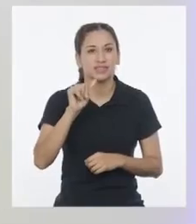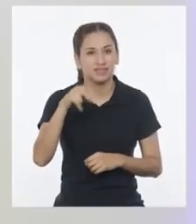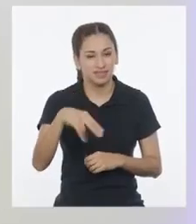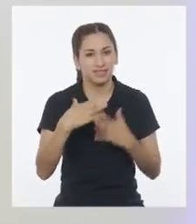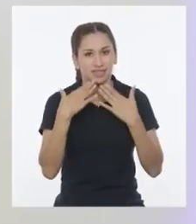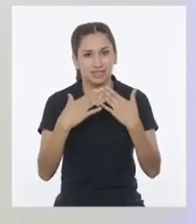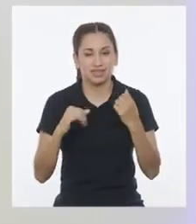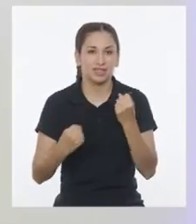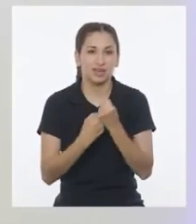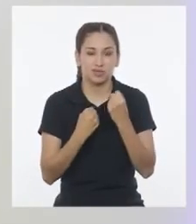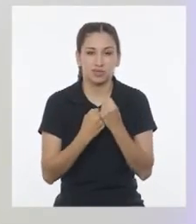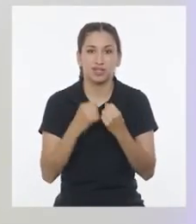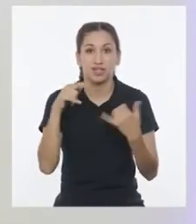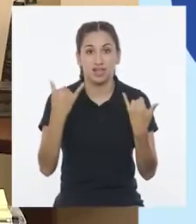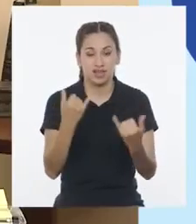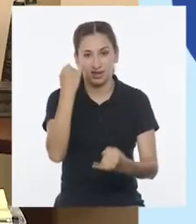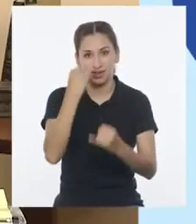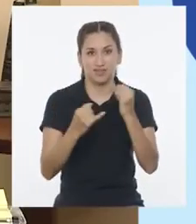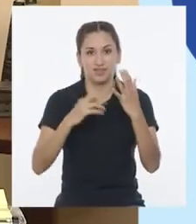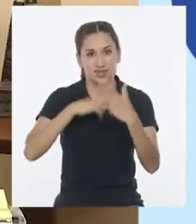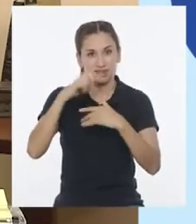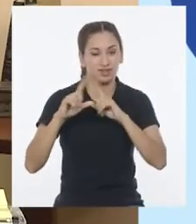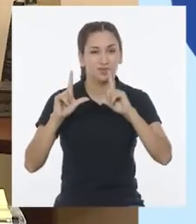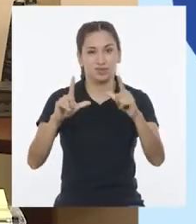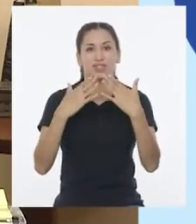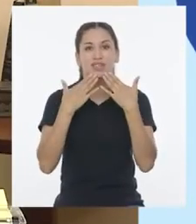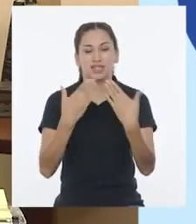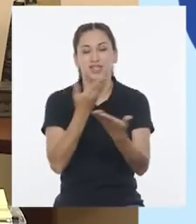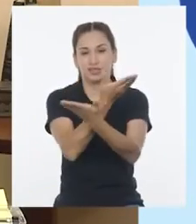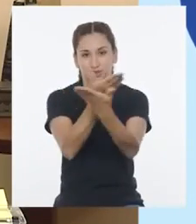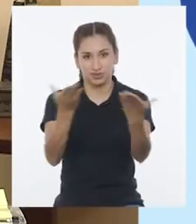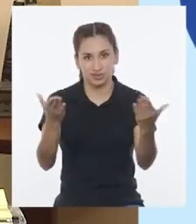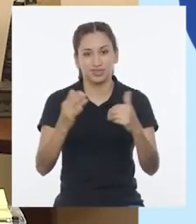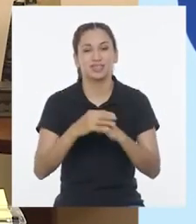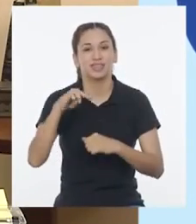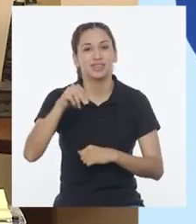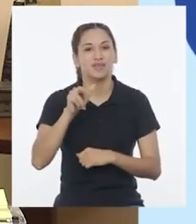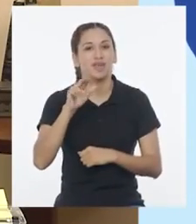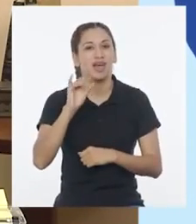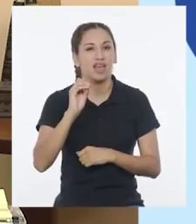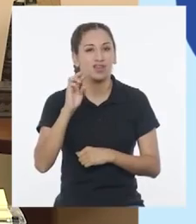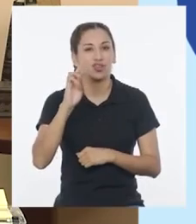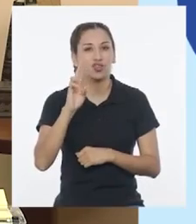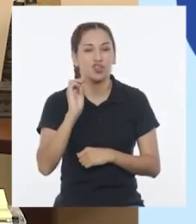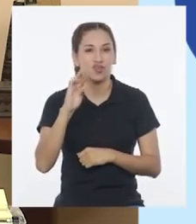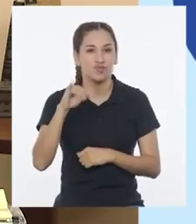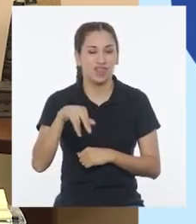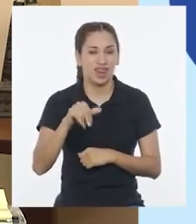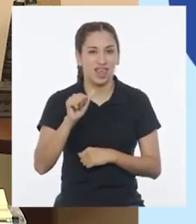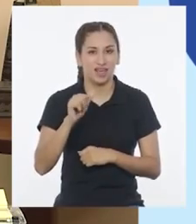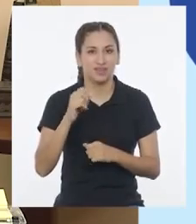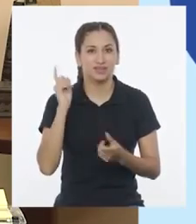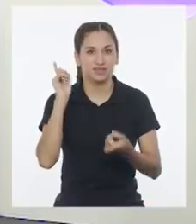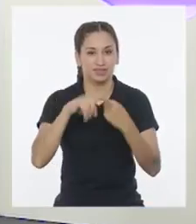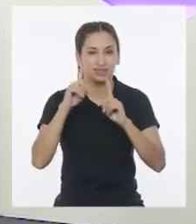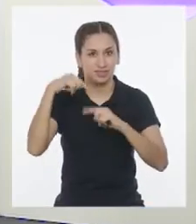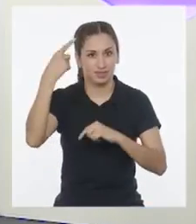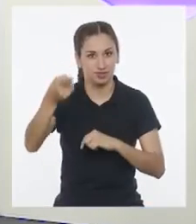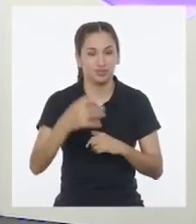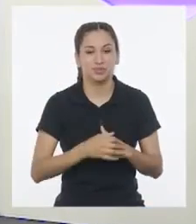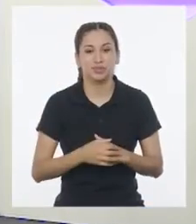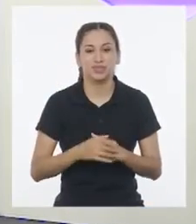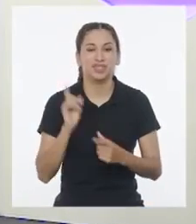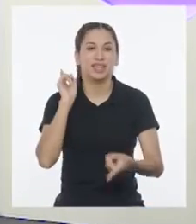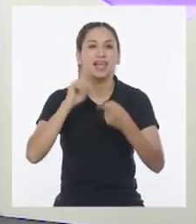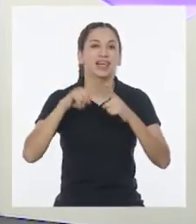Ya hemos llegado al final del programa. Las gracias a ustedes, Mario y Romina. Hasta la próxima. Hasta